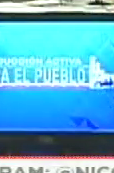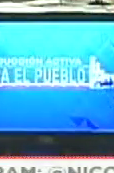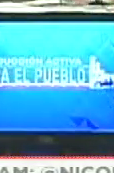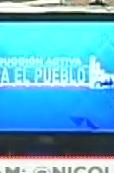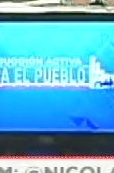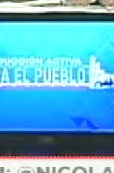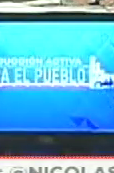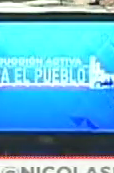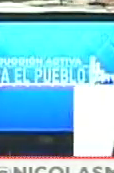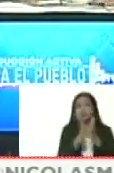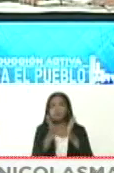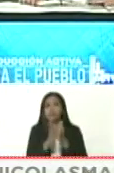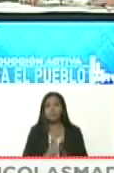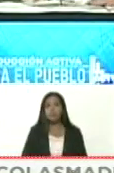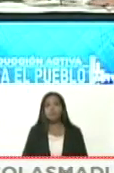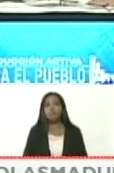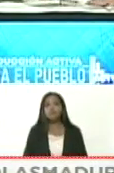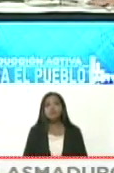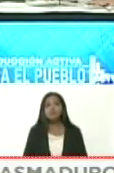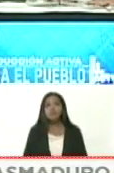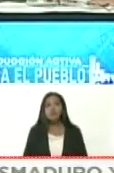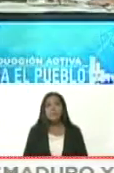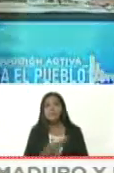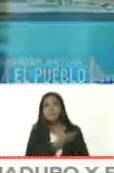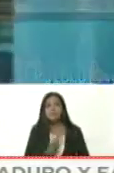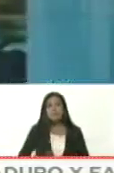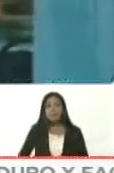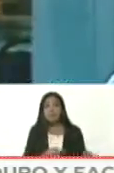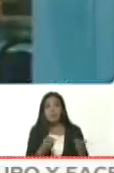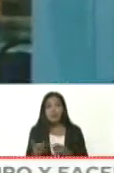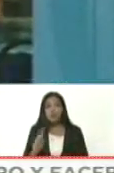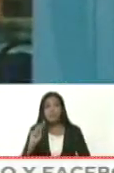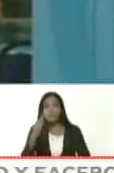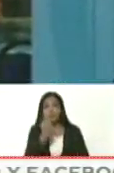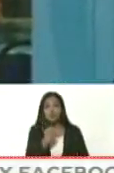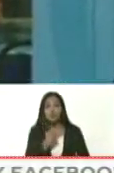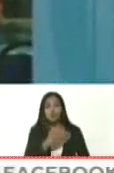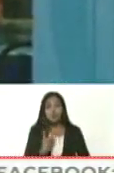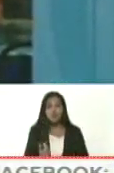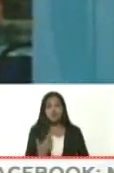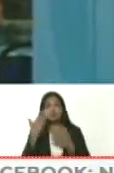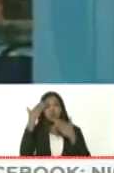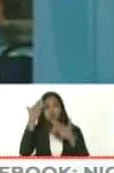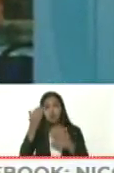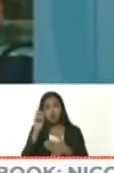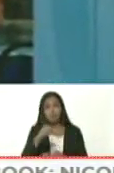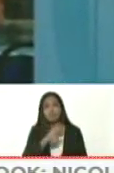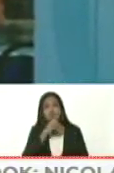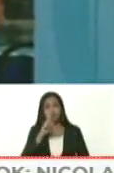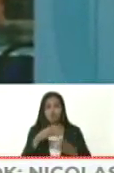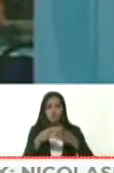Buenas tardes, presidente, bienvenido. Quiero, en primer lugar, saludarlo a nombre